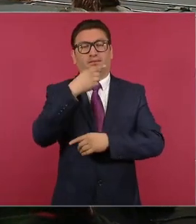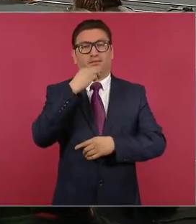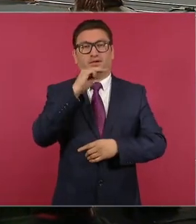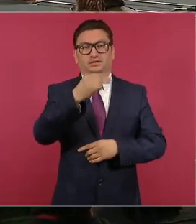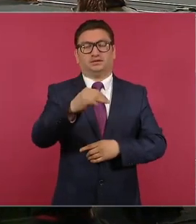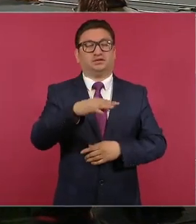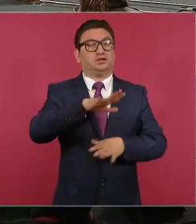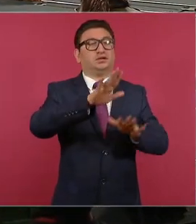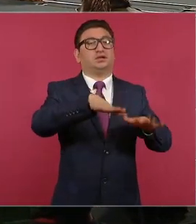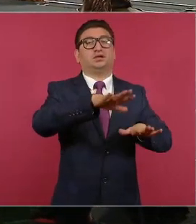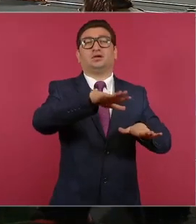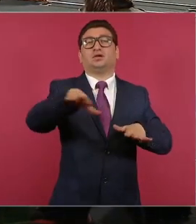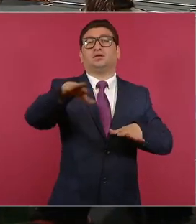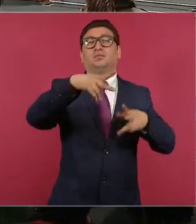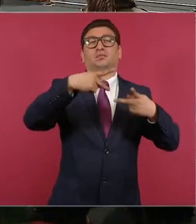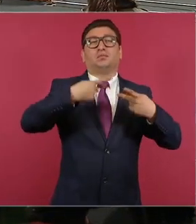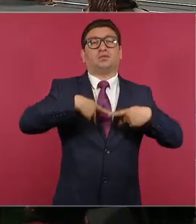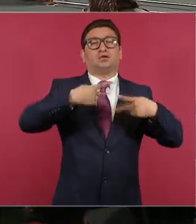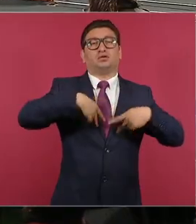Estimado adulto mayor,